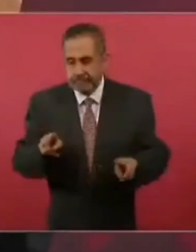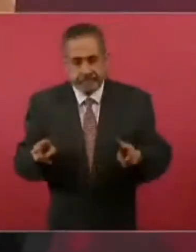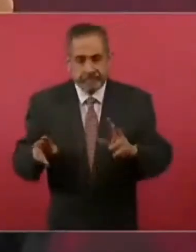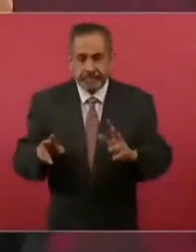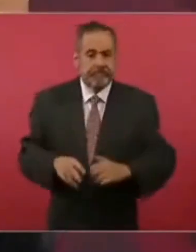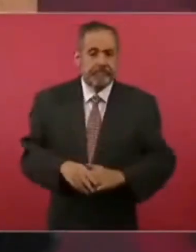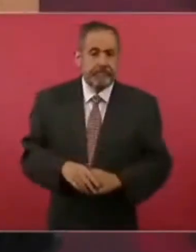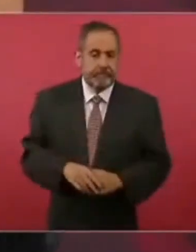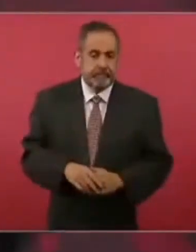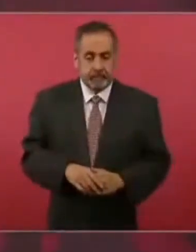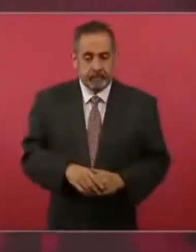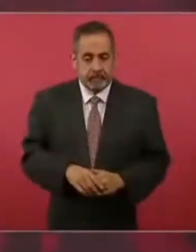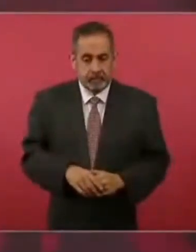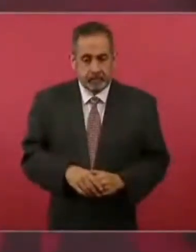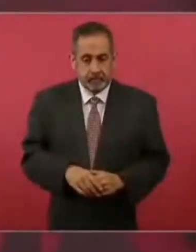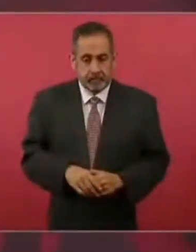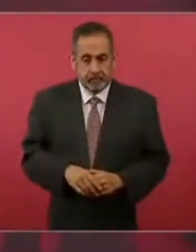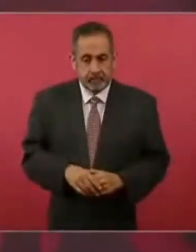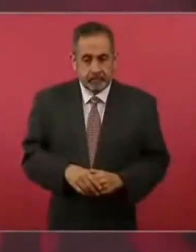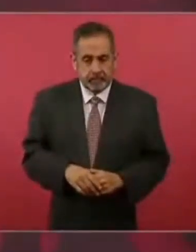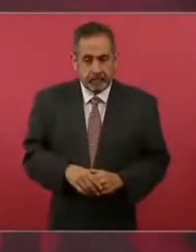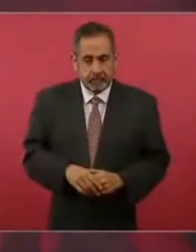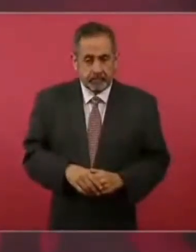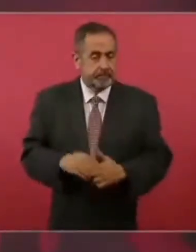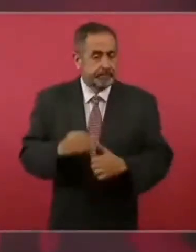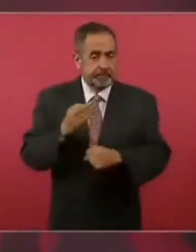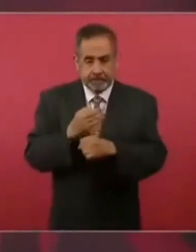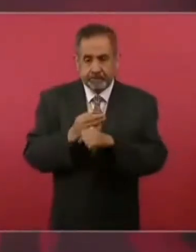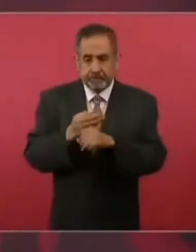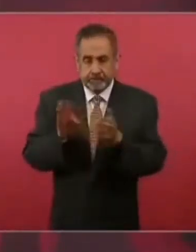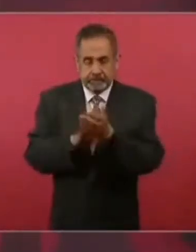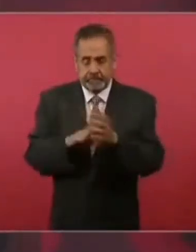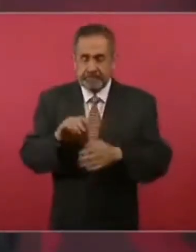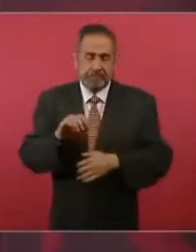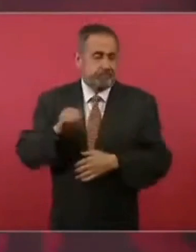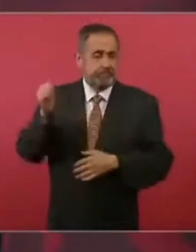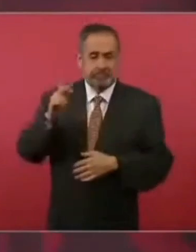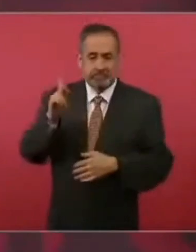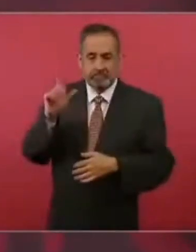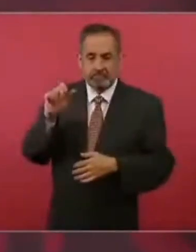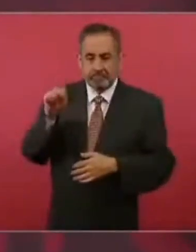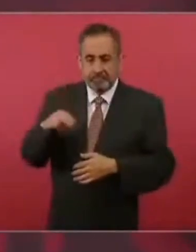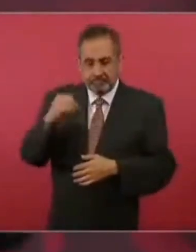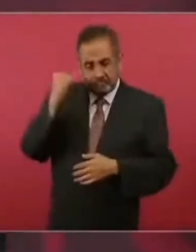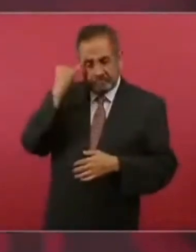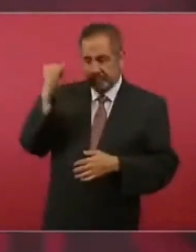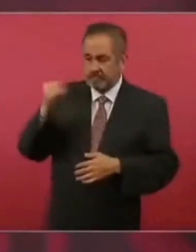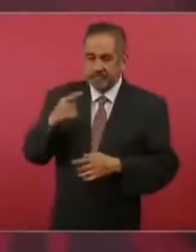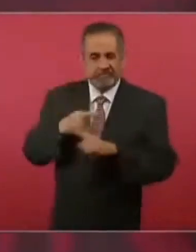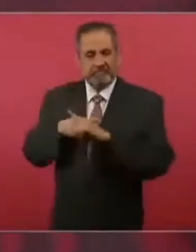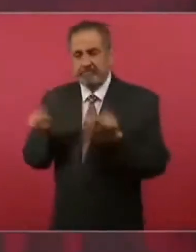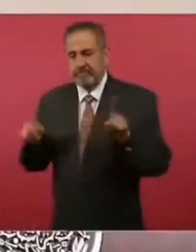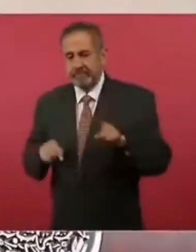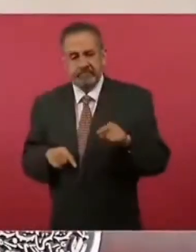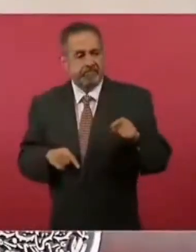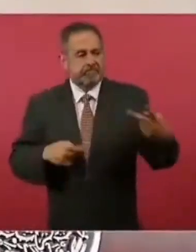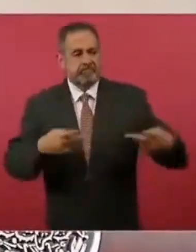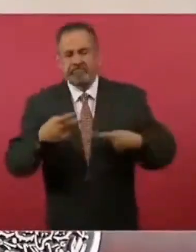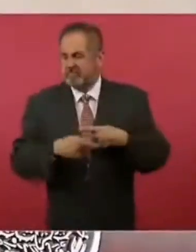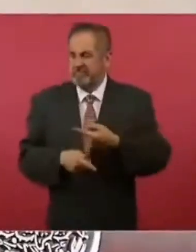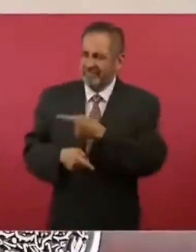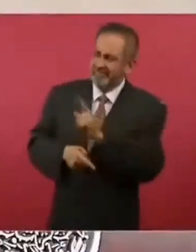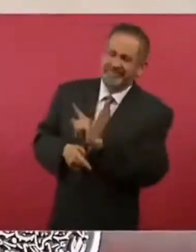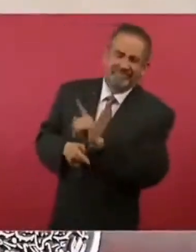Y estamos llevando a cabo otra estrategia, por cierto, muy cuestionada